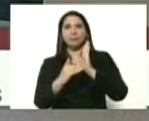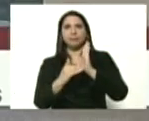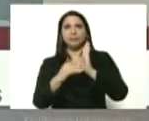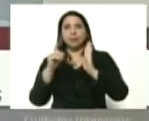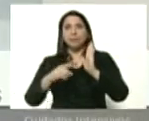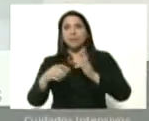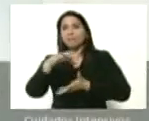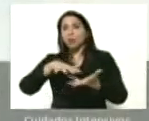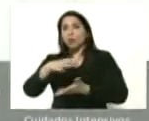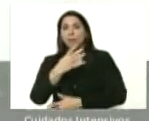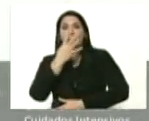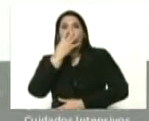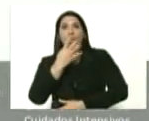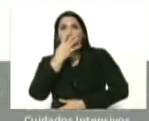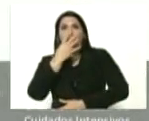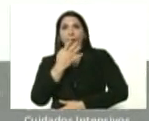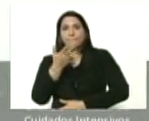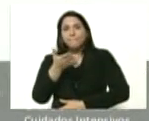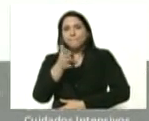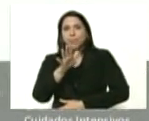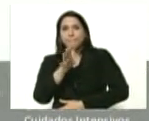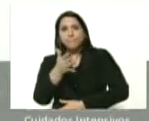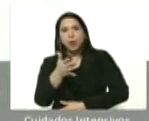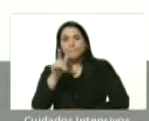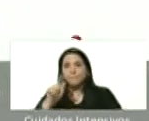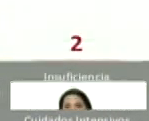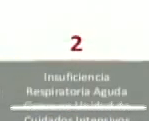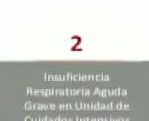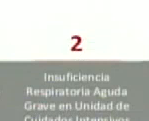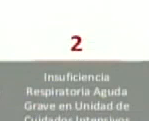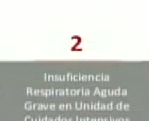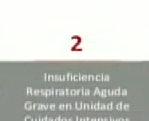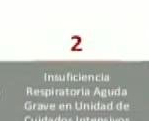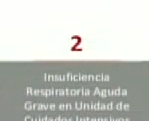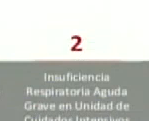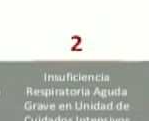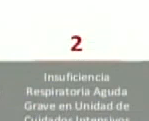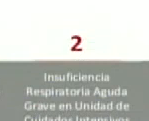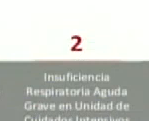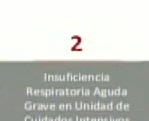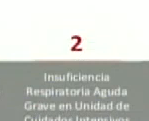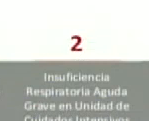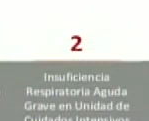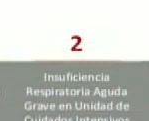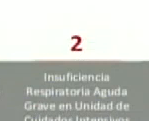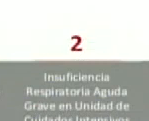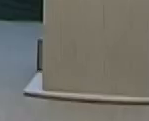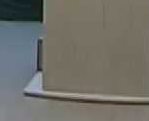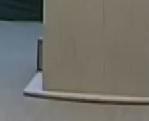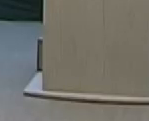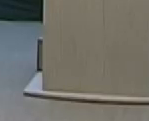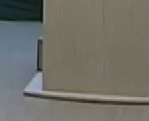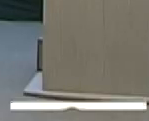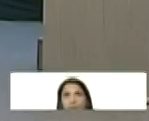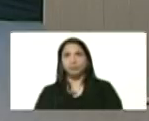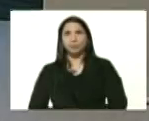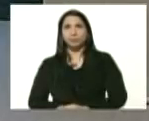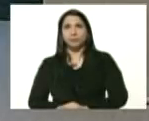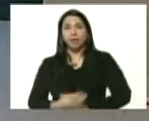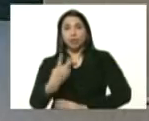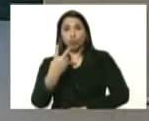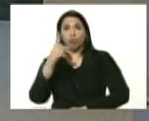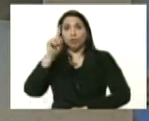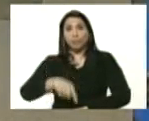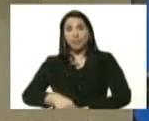Insuficiencia respiratoria moderada 2 y pacientes en estado de gravedad ingresados en unidades de cuidado intensivo 2